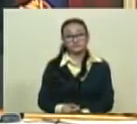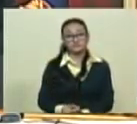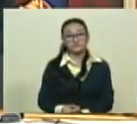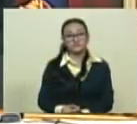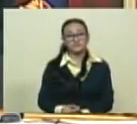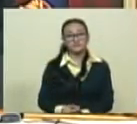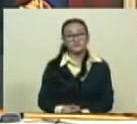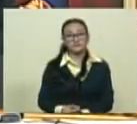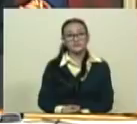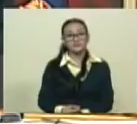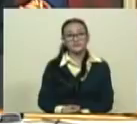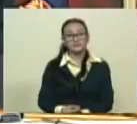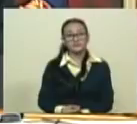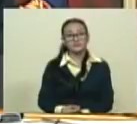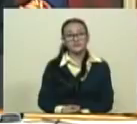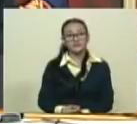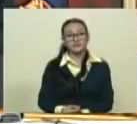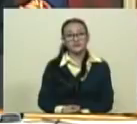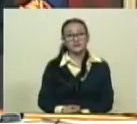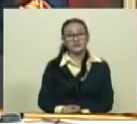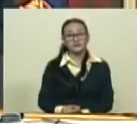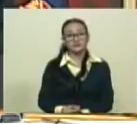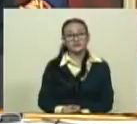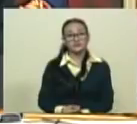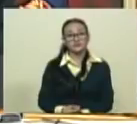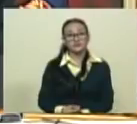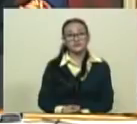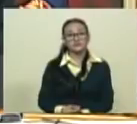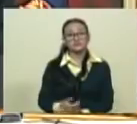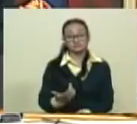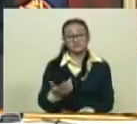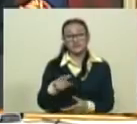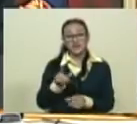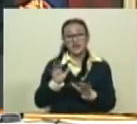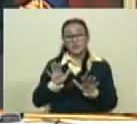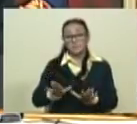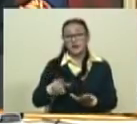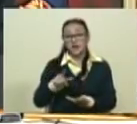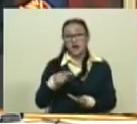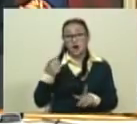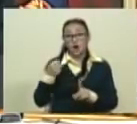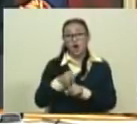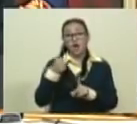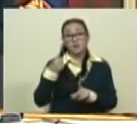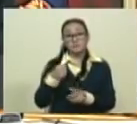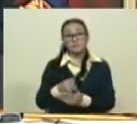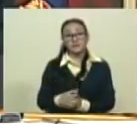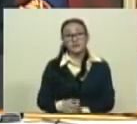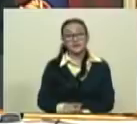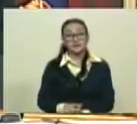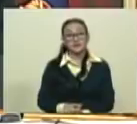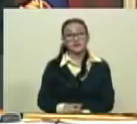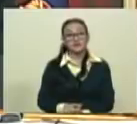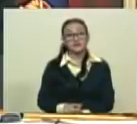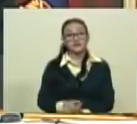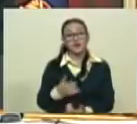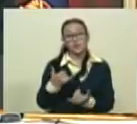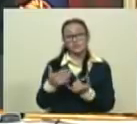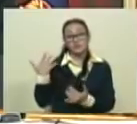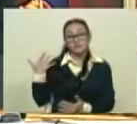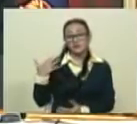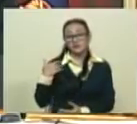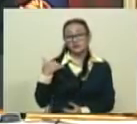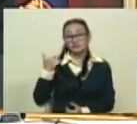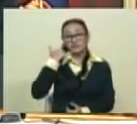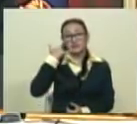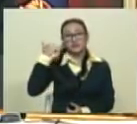Y se fue comprometida, bueno, con hacer justicia, con detener el golpe de Estado. La última vez que la vi, que hablé por